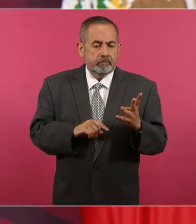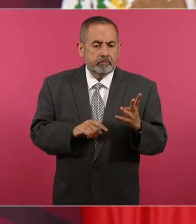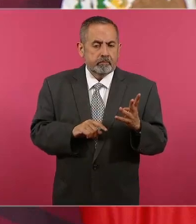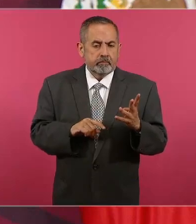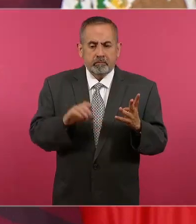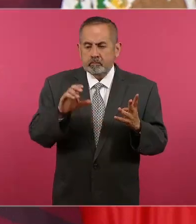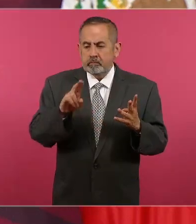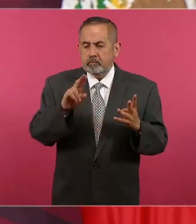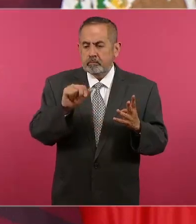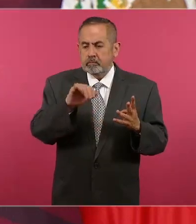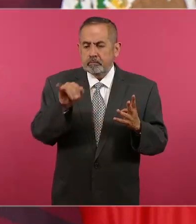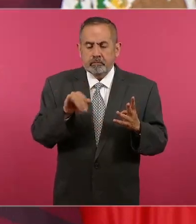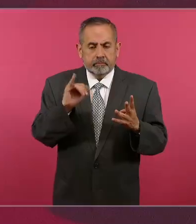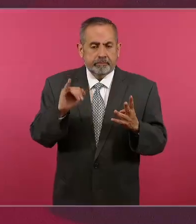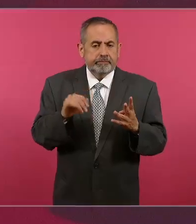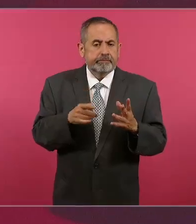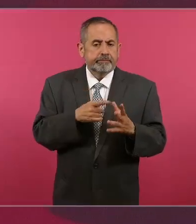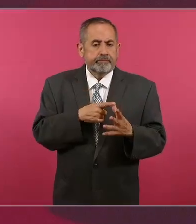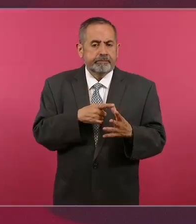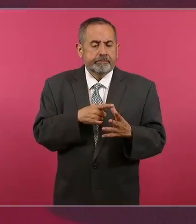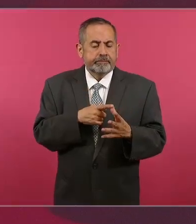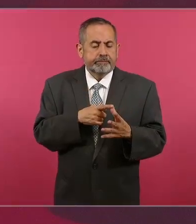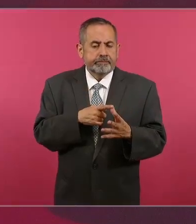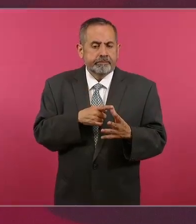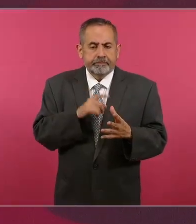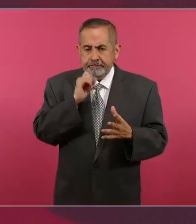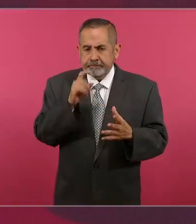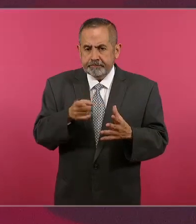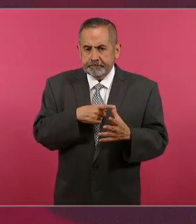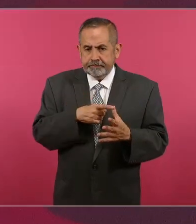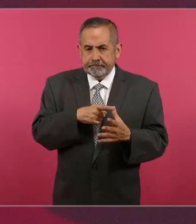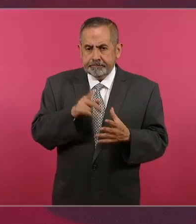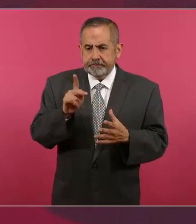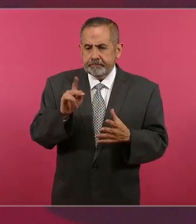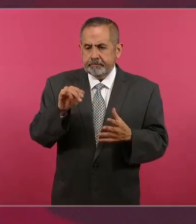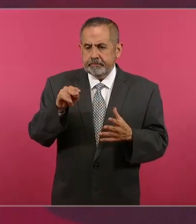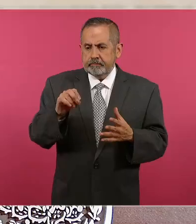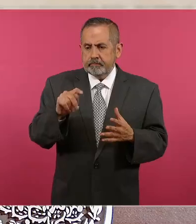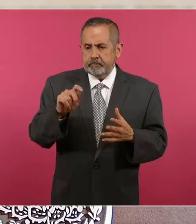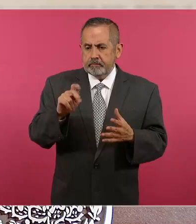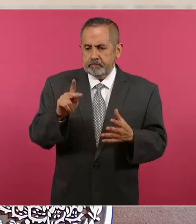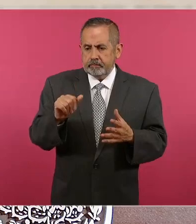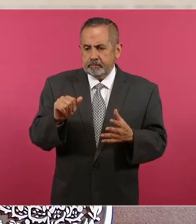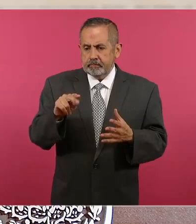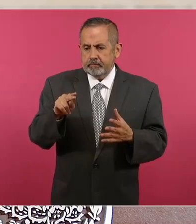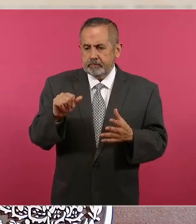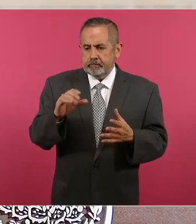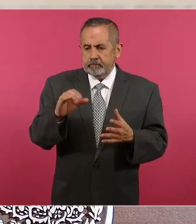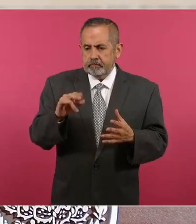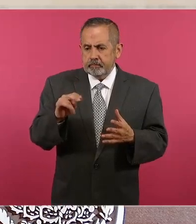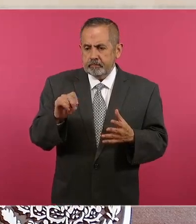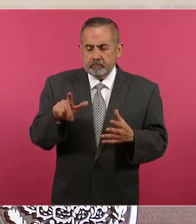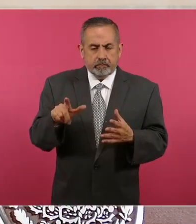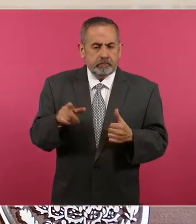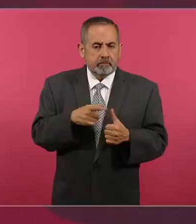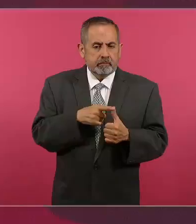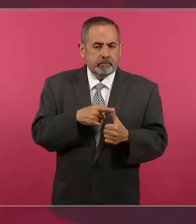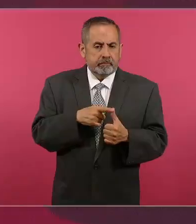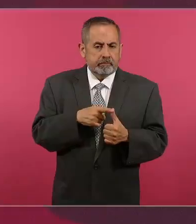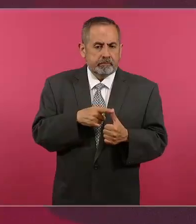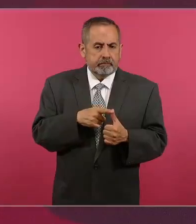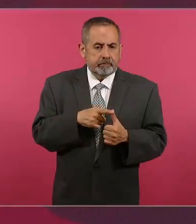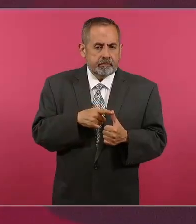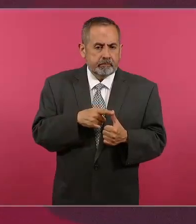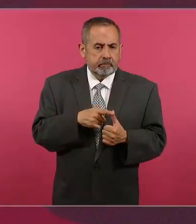en Cuaji, y vamos a estar en Pinotepa Nacional y vamos